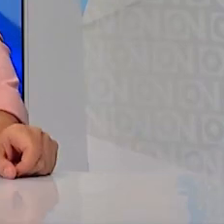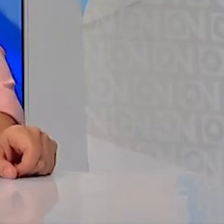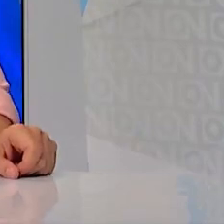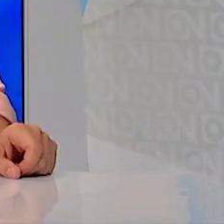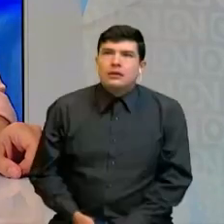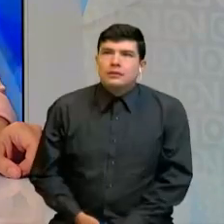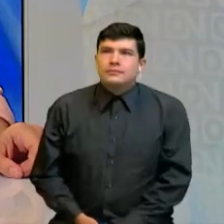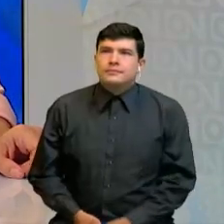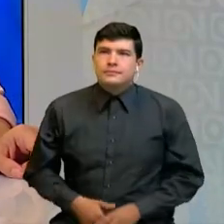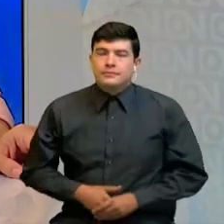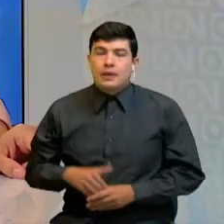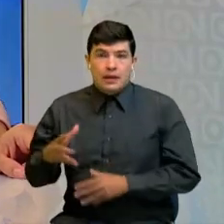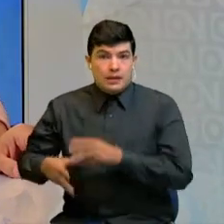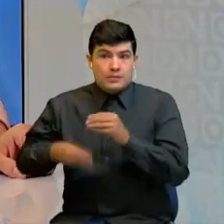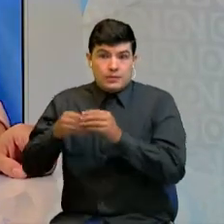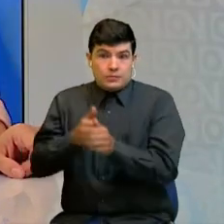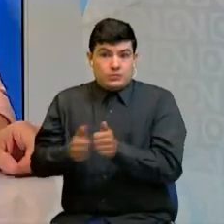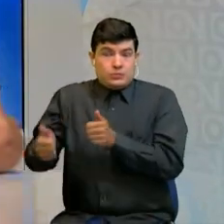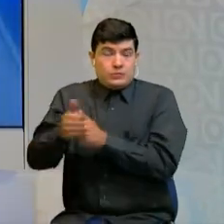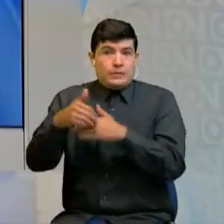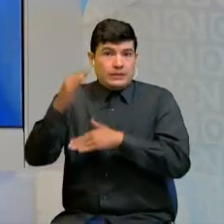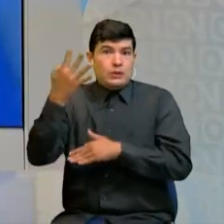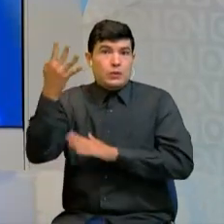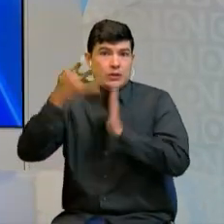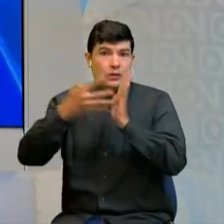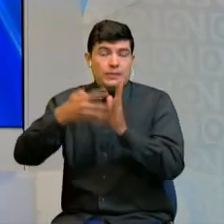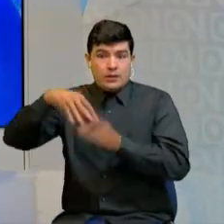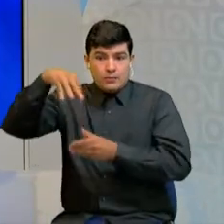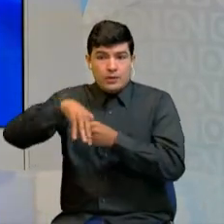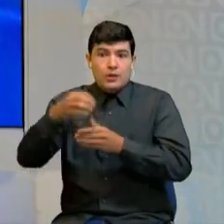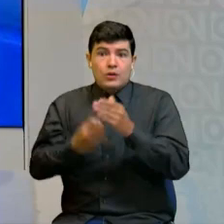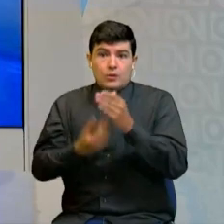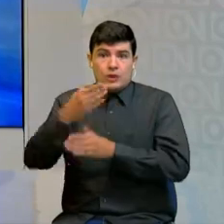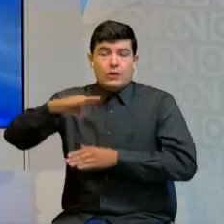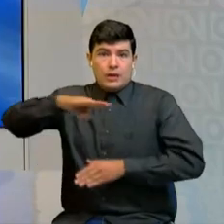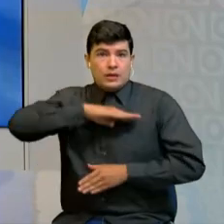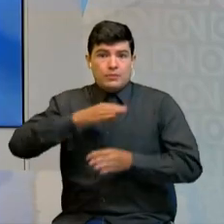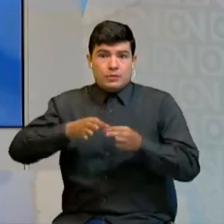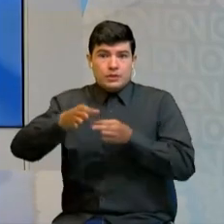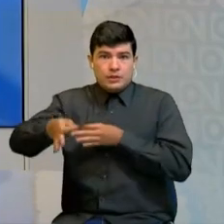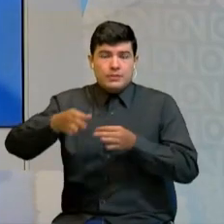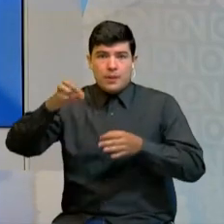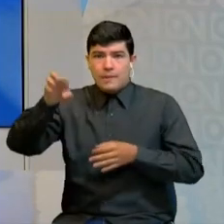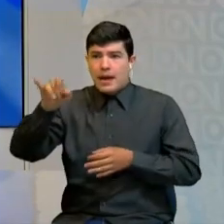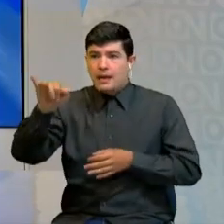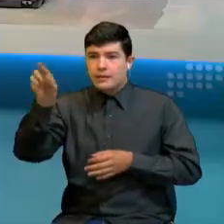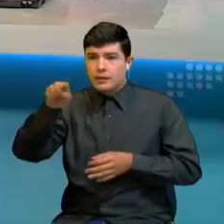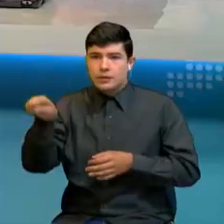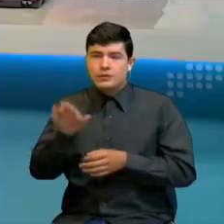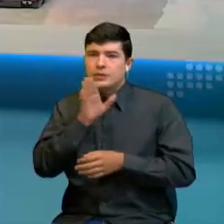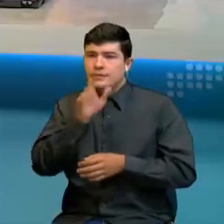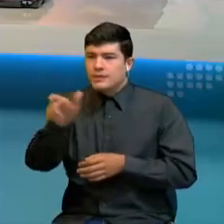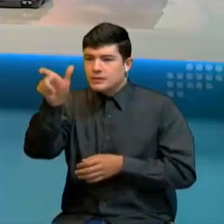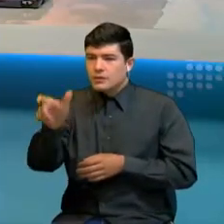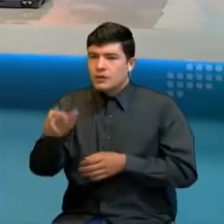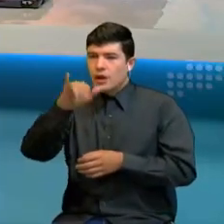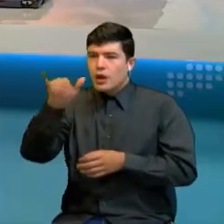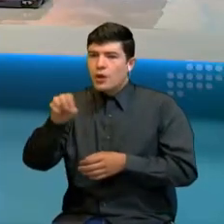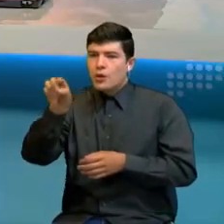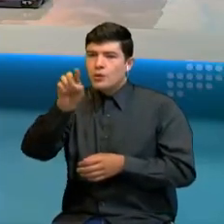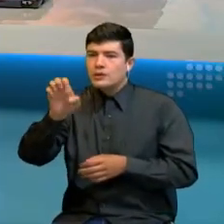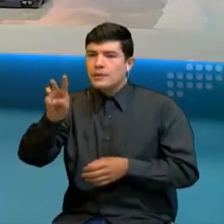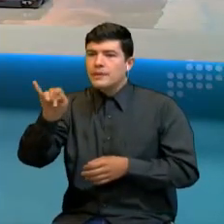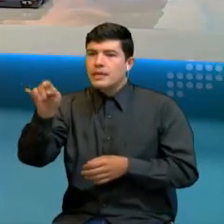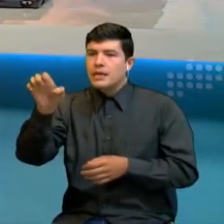Y con una ventaja de algo más de 4.000 votos, fue elegido como nuevo alcalde del municipio metropolitano de Los Patios, José Miguel Bonilla. Este joven